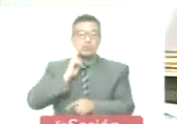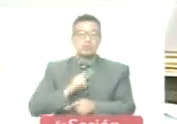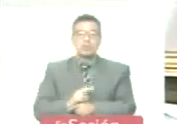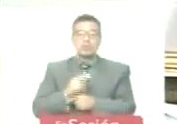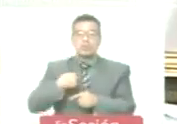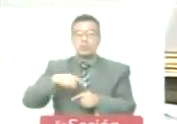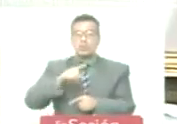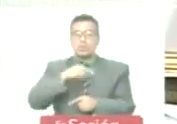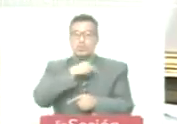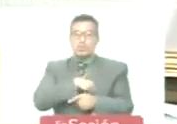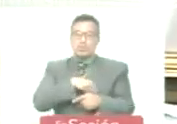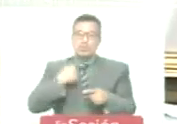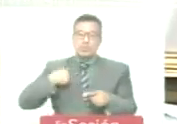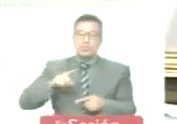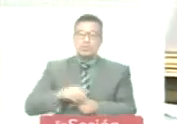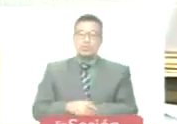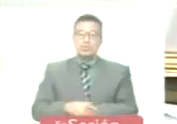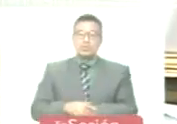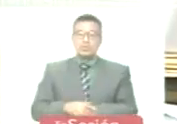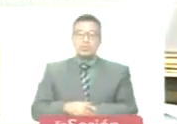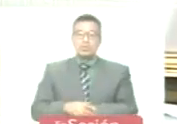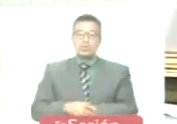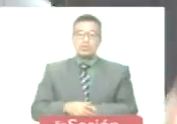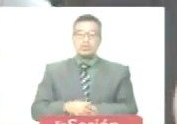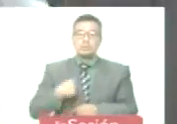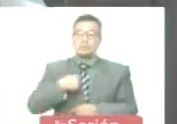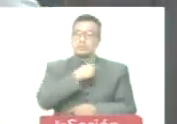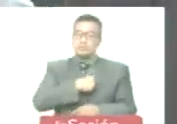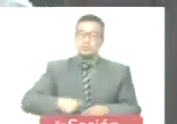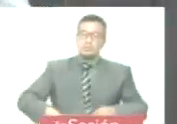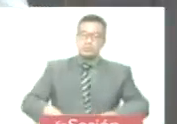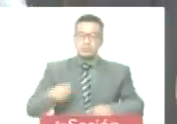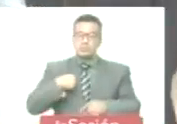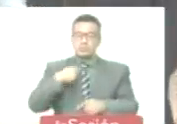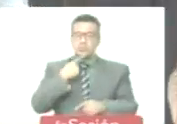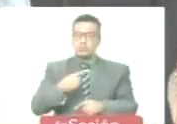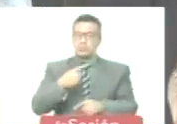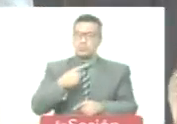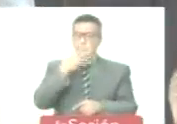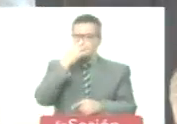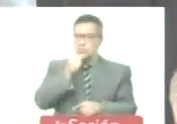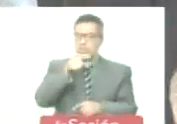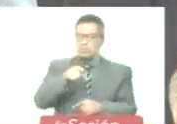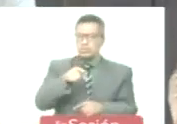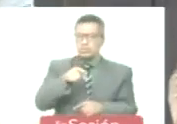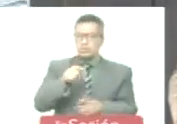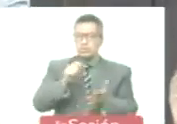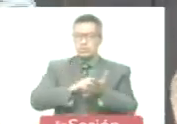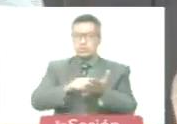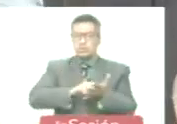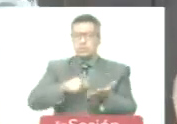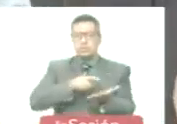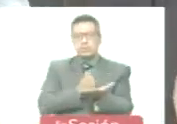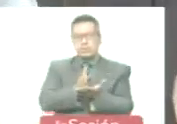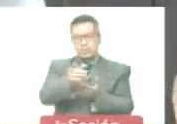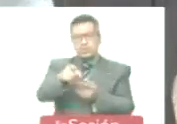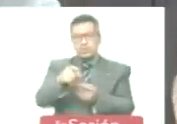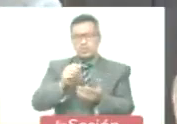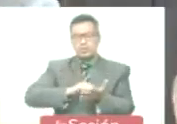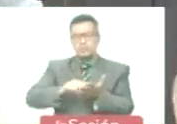deberíamos tenerlo. Diputado. Presidente, entendido su acotación. Sigo. Entendía la